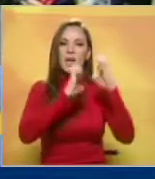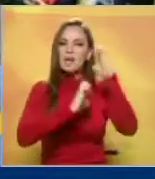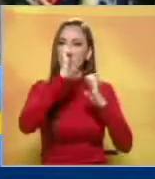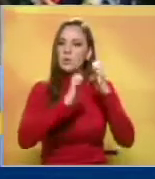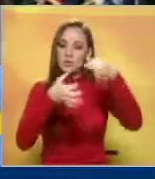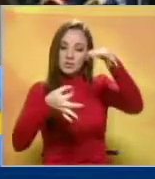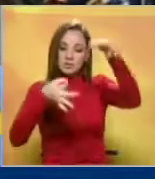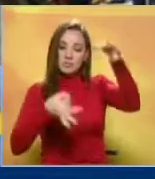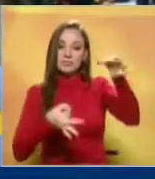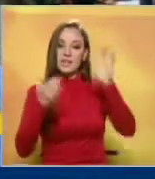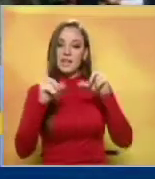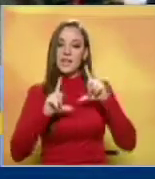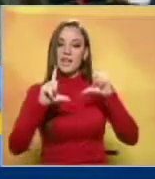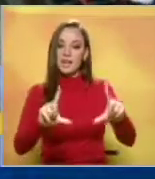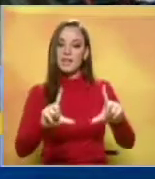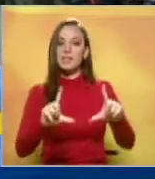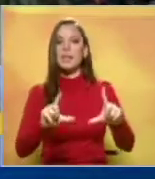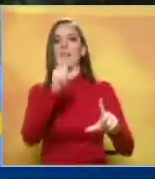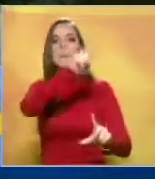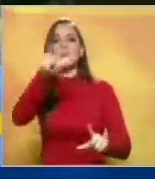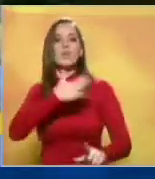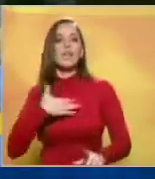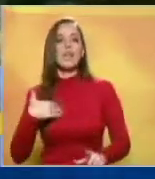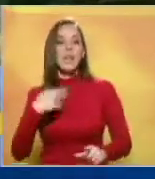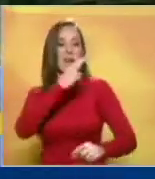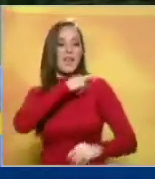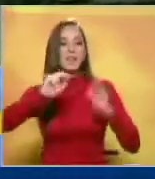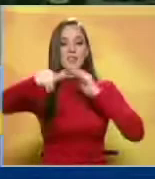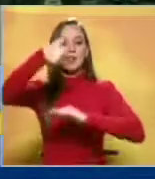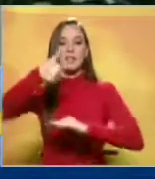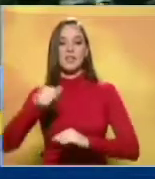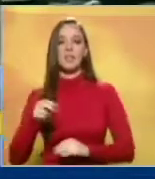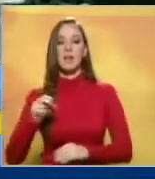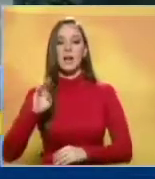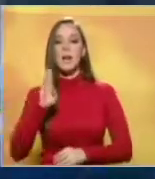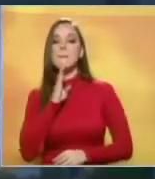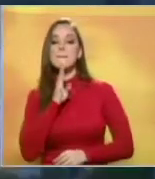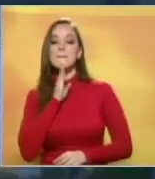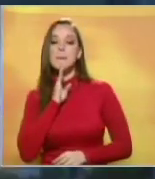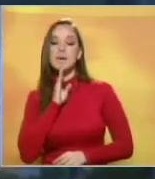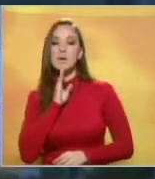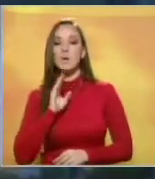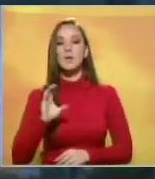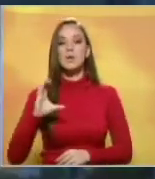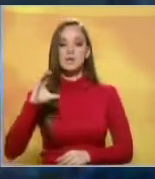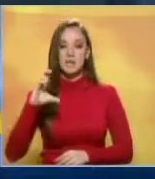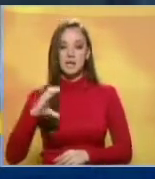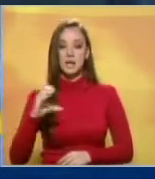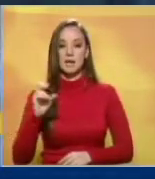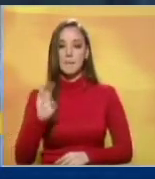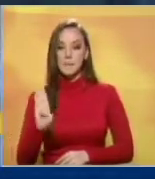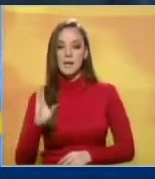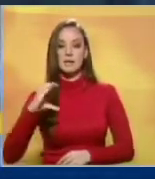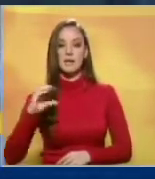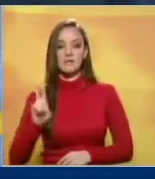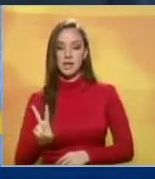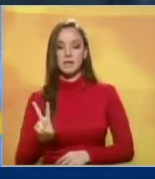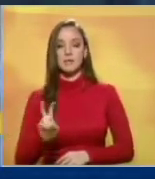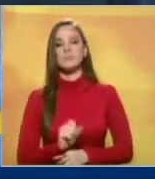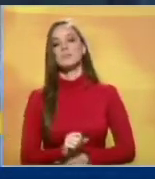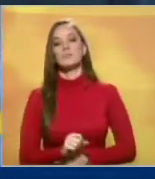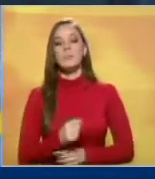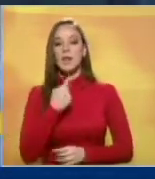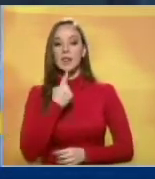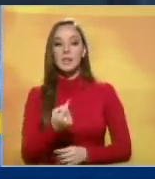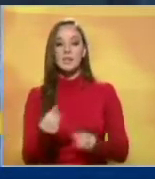credenciales de los postulados a los cargos de directivos del banco central de venezuela en el hemiciclo fueron discutidos y aprobados seis créditos